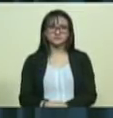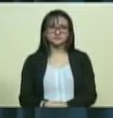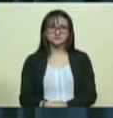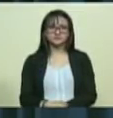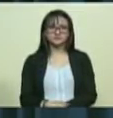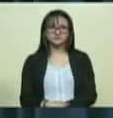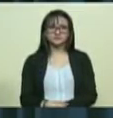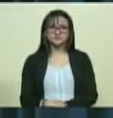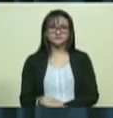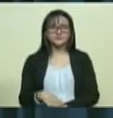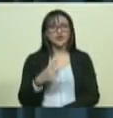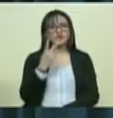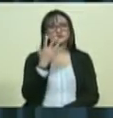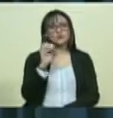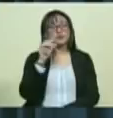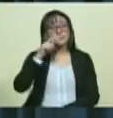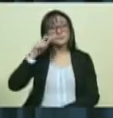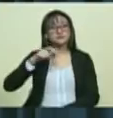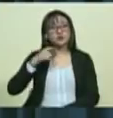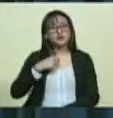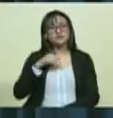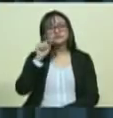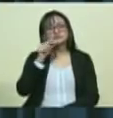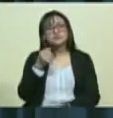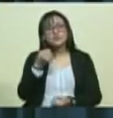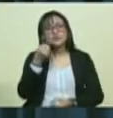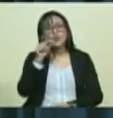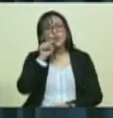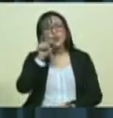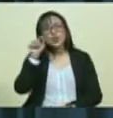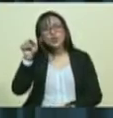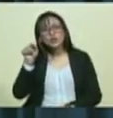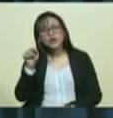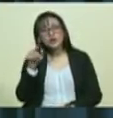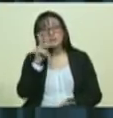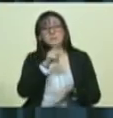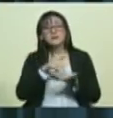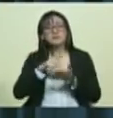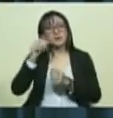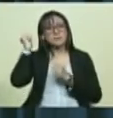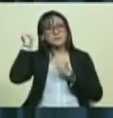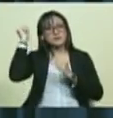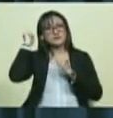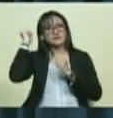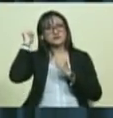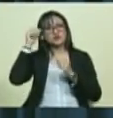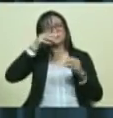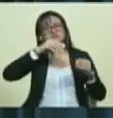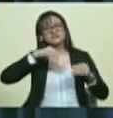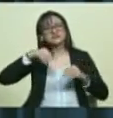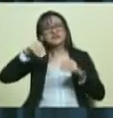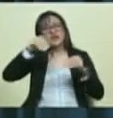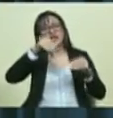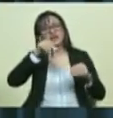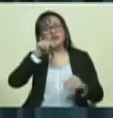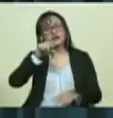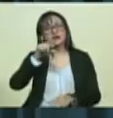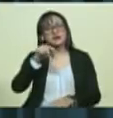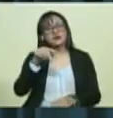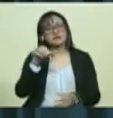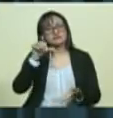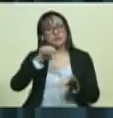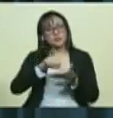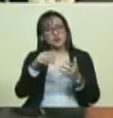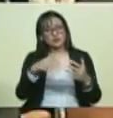contestó eran 250 personas quienes participaron en una manifestación ante la sede de la organización de estados américanos